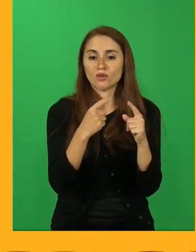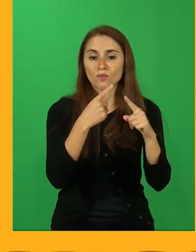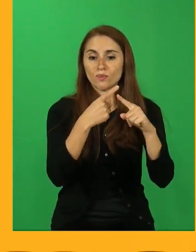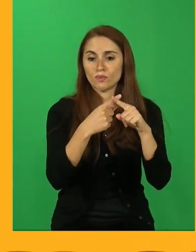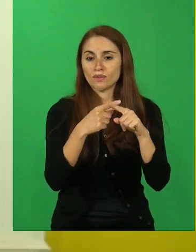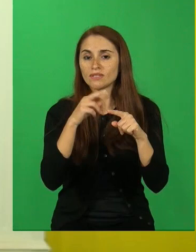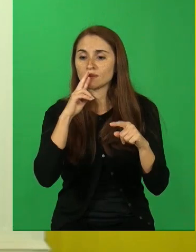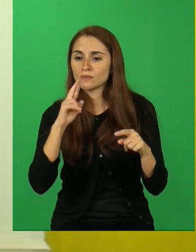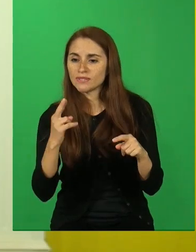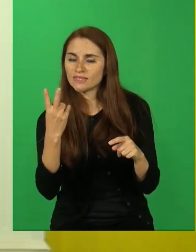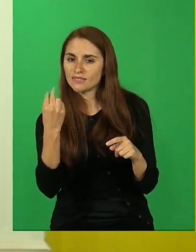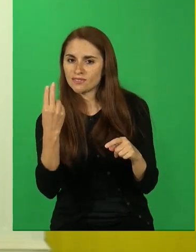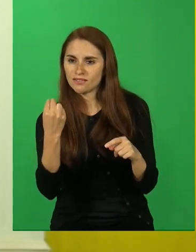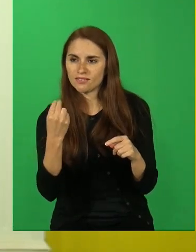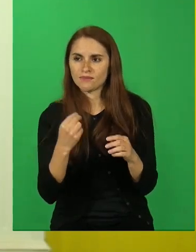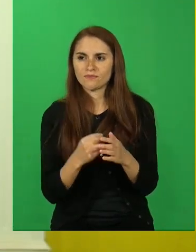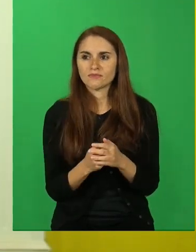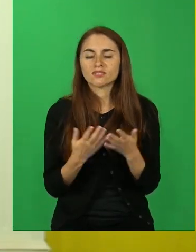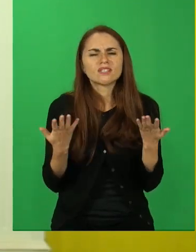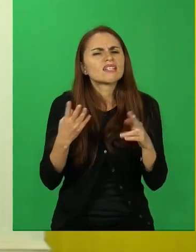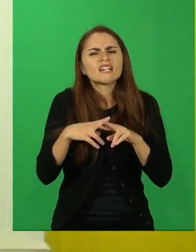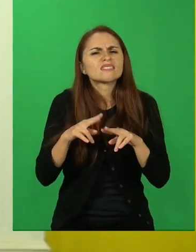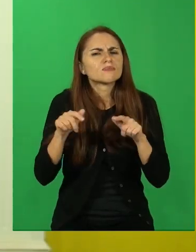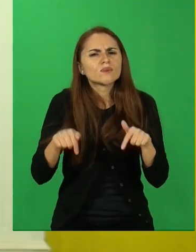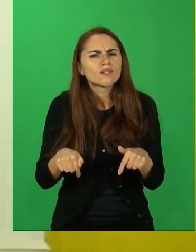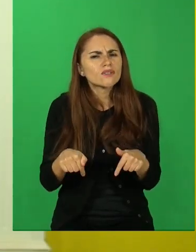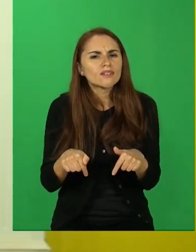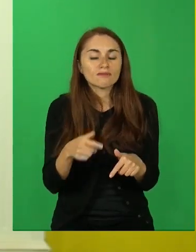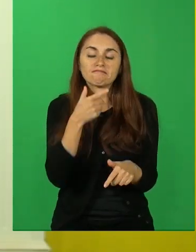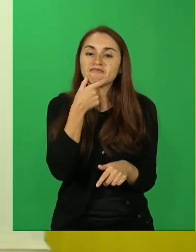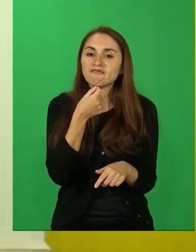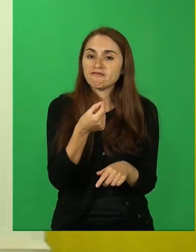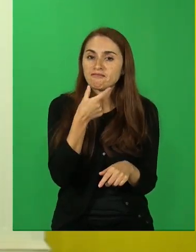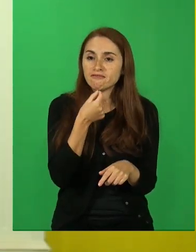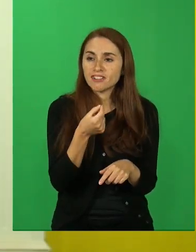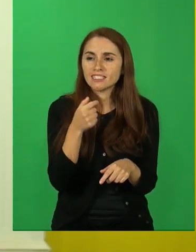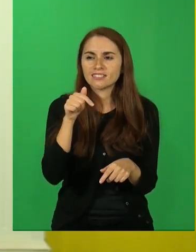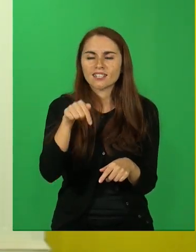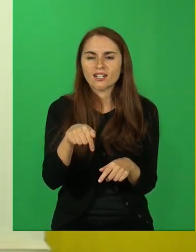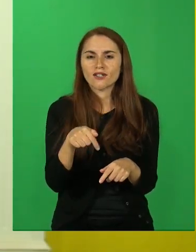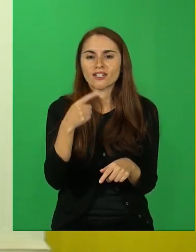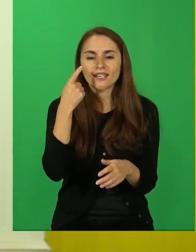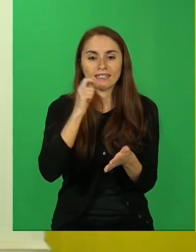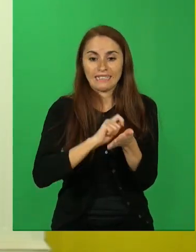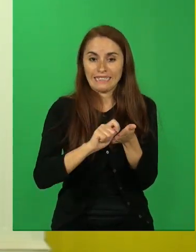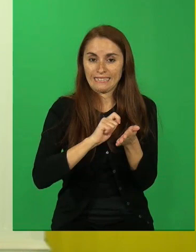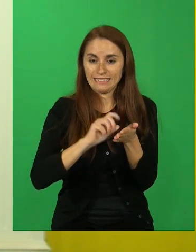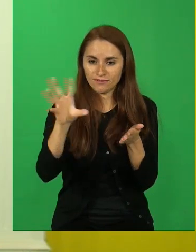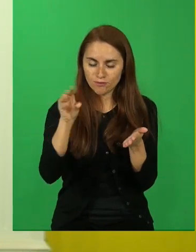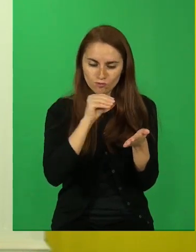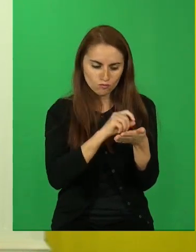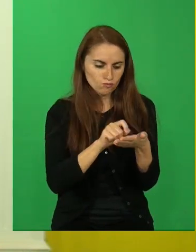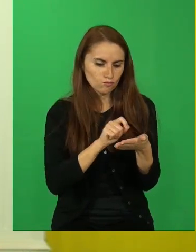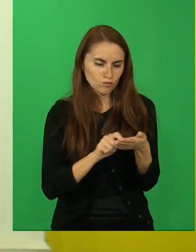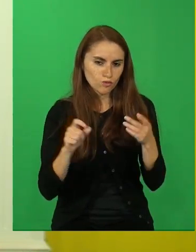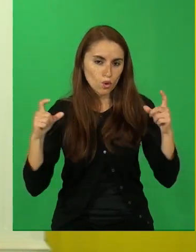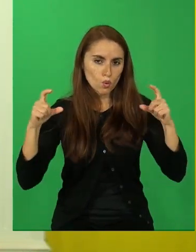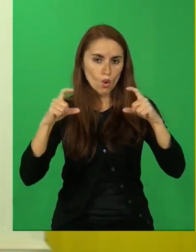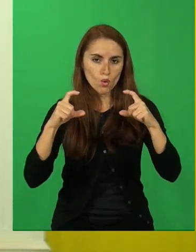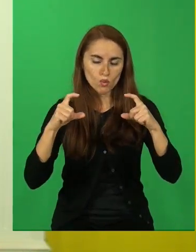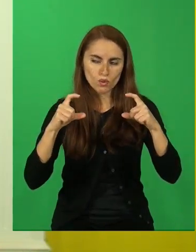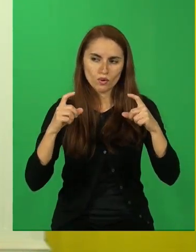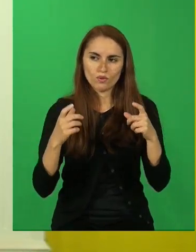multiplicados nos dan 12. ¿Qué es lo que hacemos ahora? Súper simple, lo tenemos que escribir como